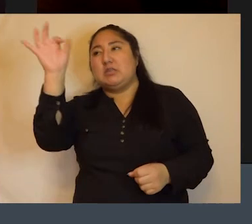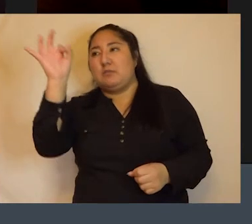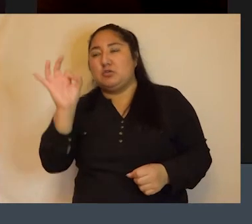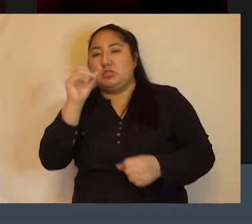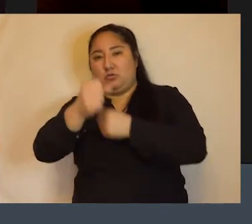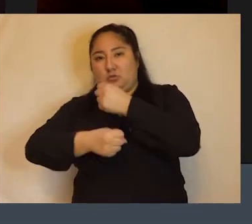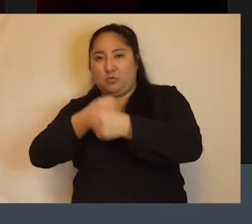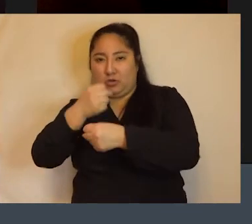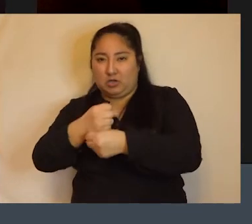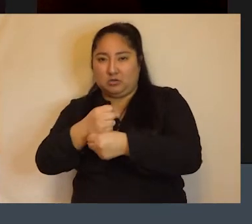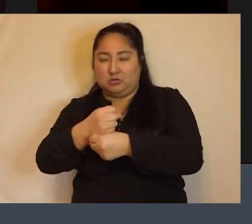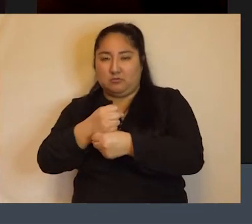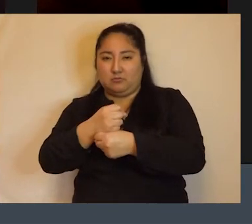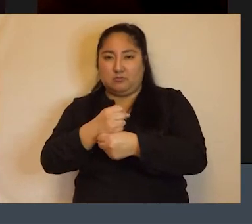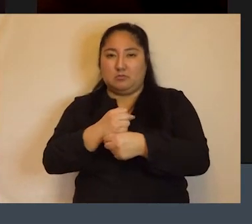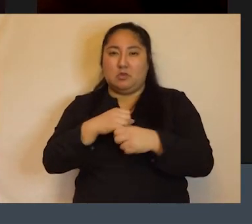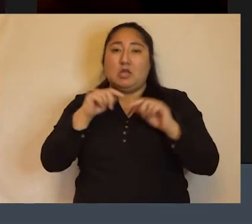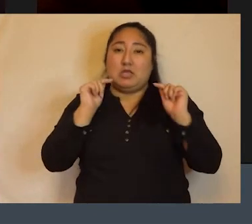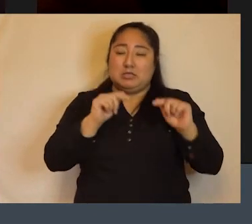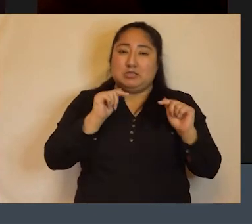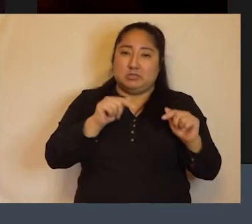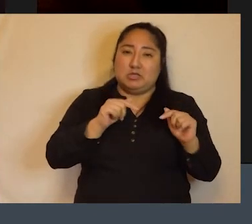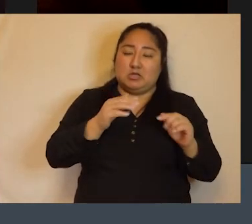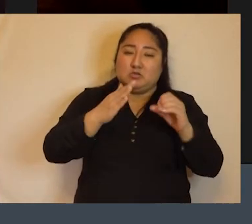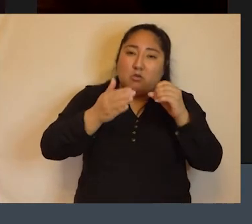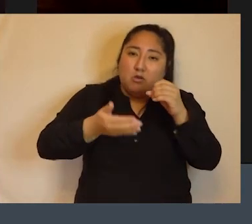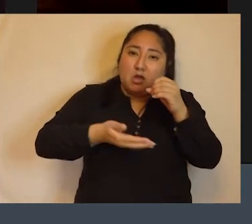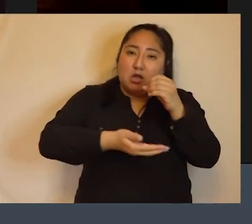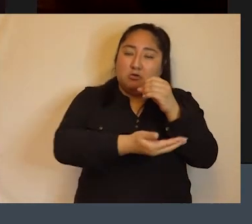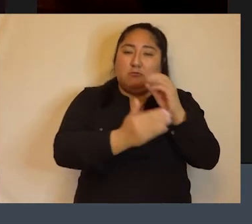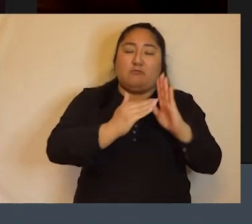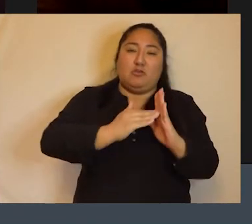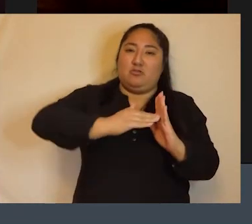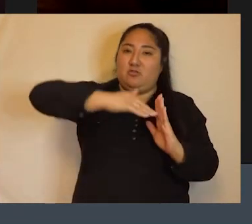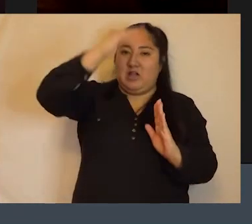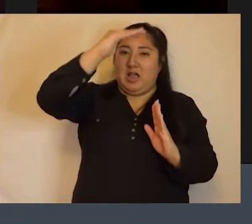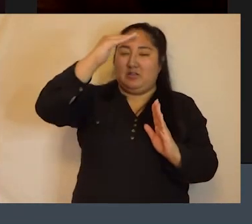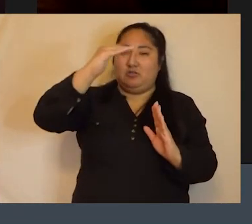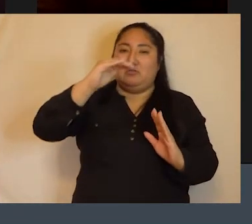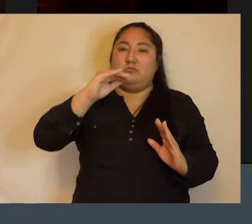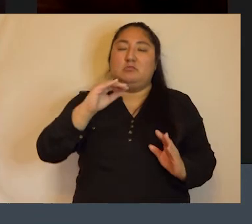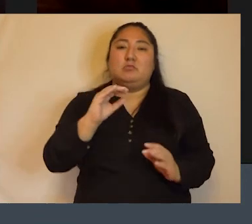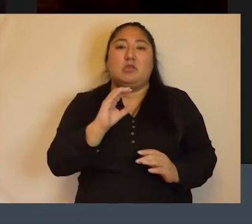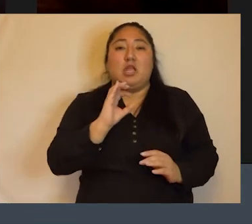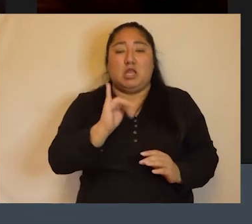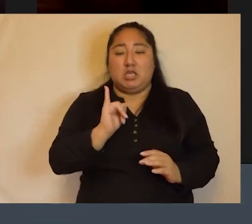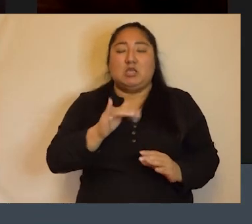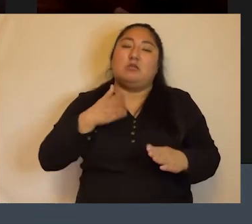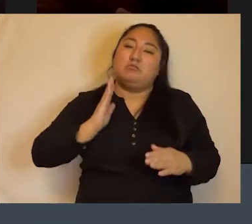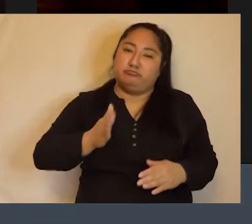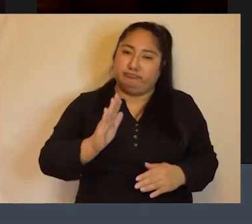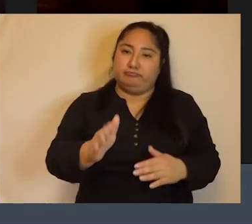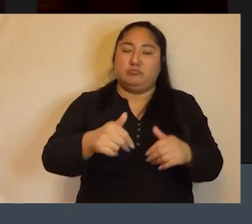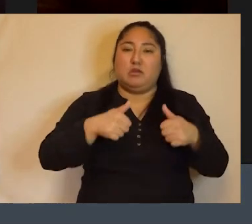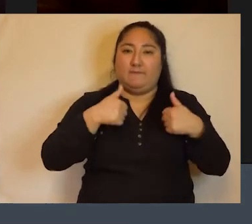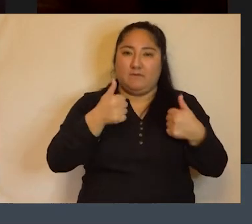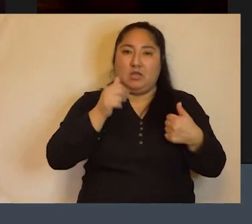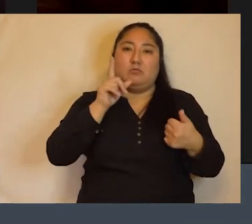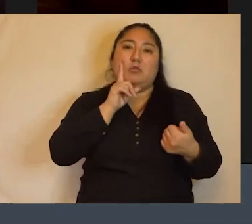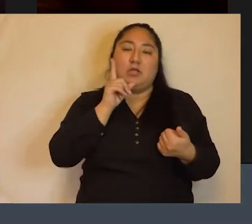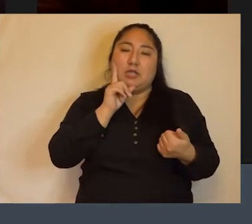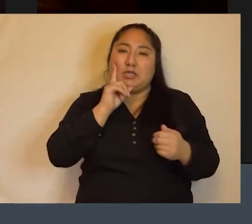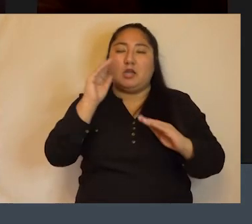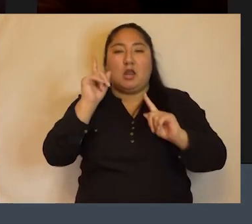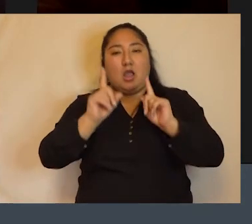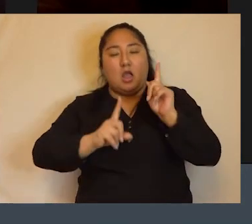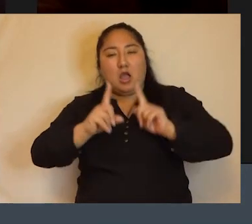más 7% anual, ¿sí? Si es que efectivamente estoy en un fondo de alto riesgo como la ULB y que le va a ir bien, ¿sí?